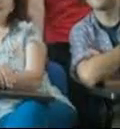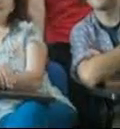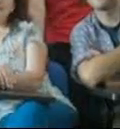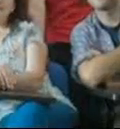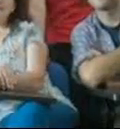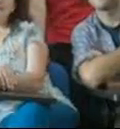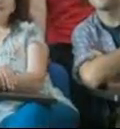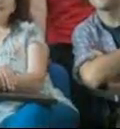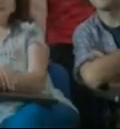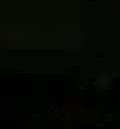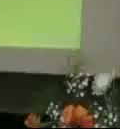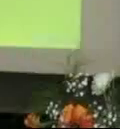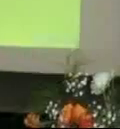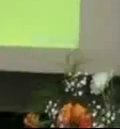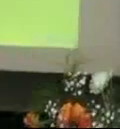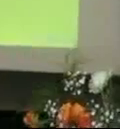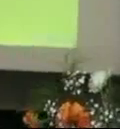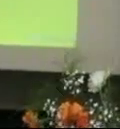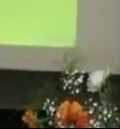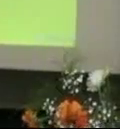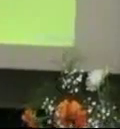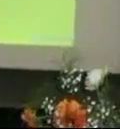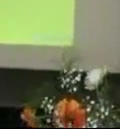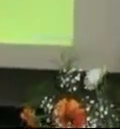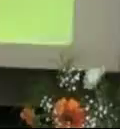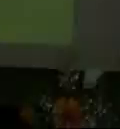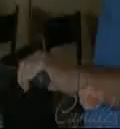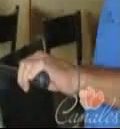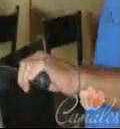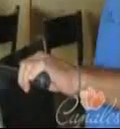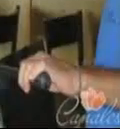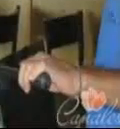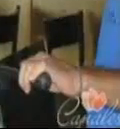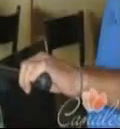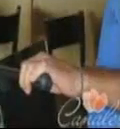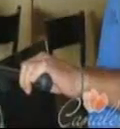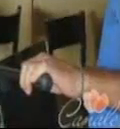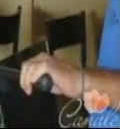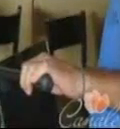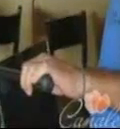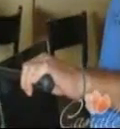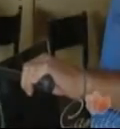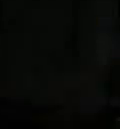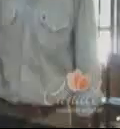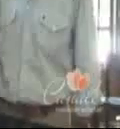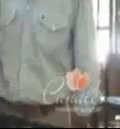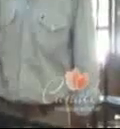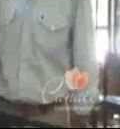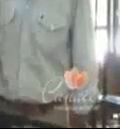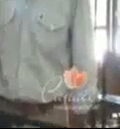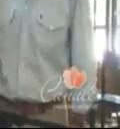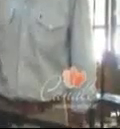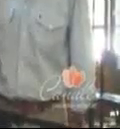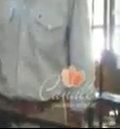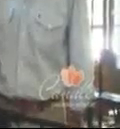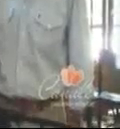técnica de la Escuela de Sordos e Hipoacúsicos en el Ministerio de Educación de la Provincia de Buenos Aires. Fue también profesora de la Cátedra de